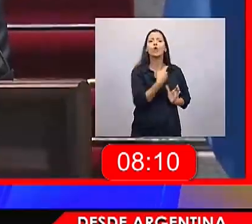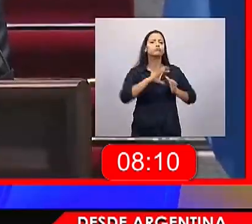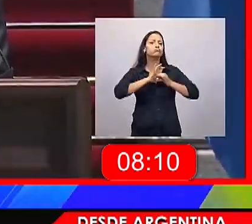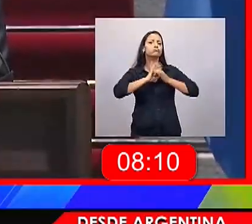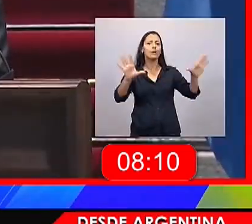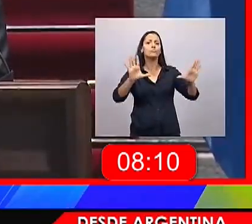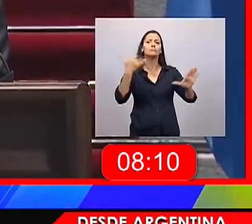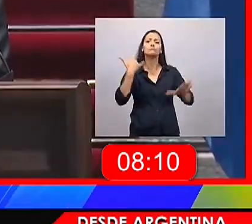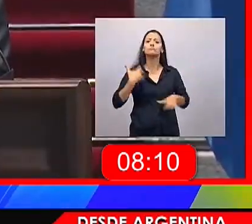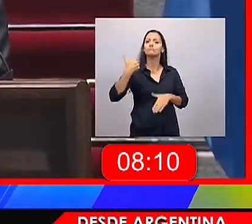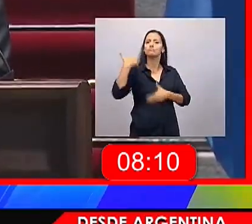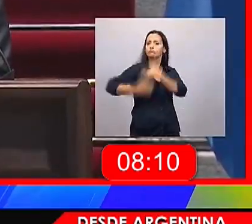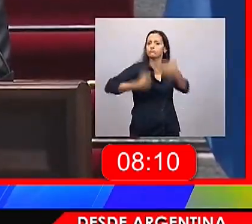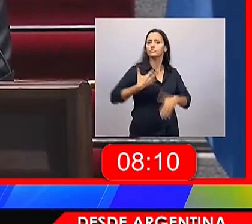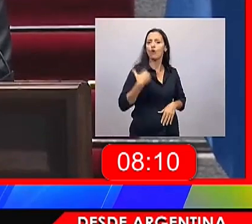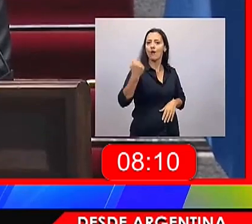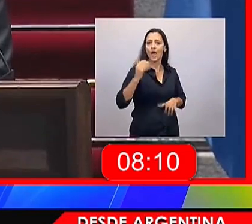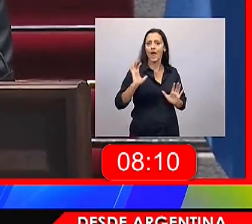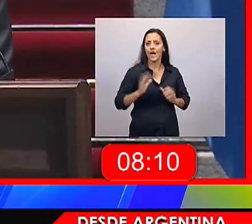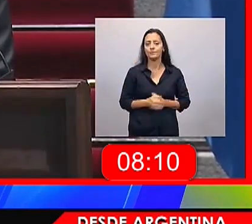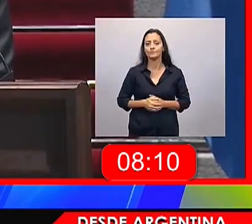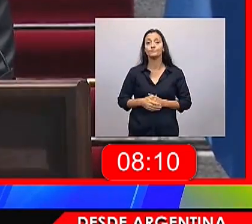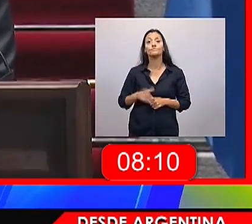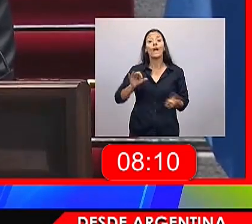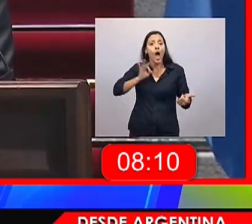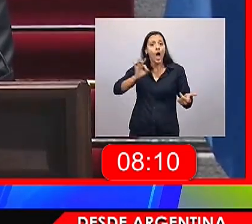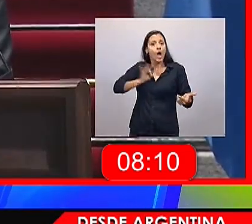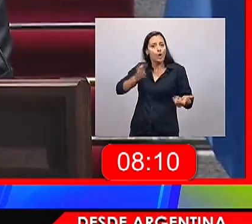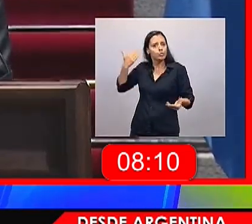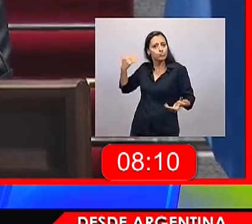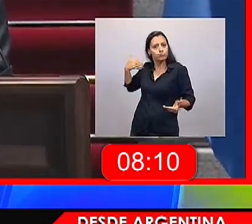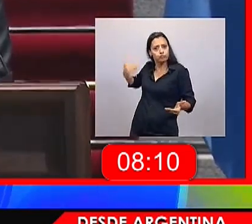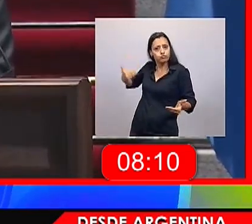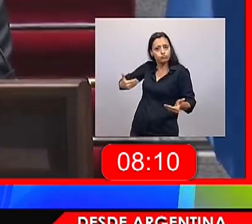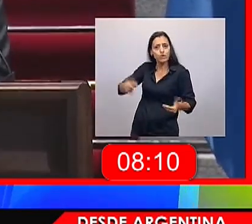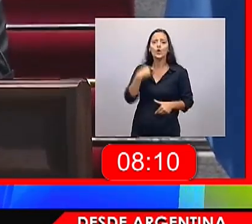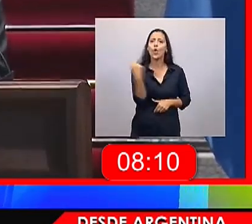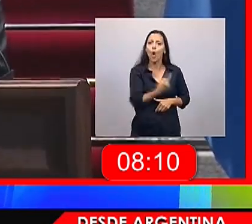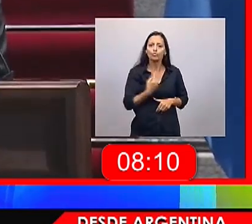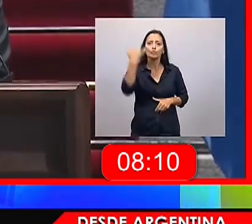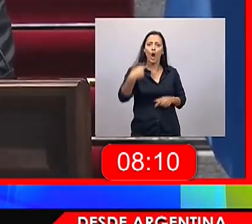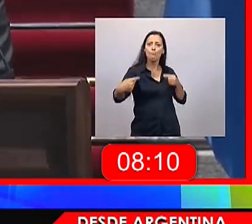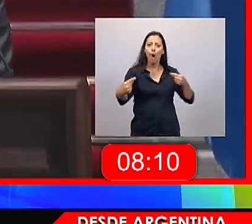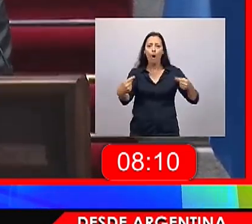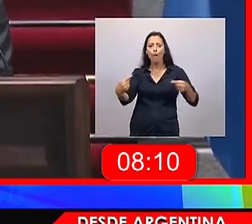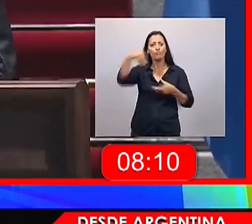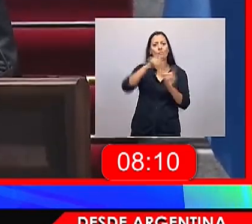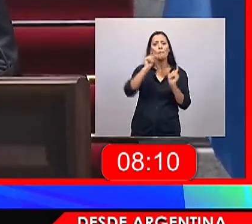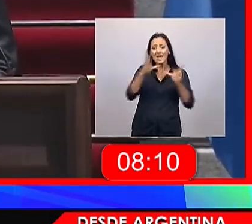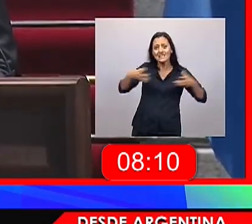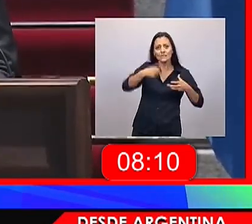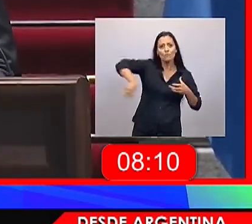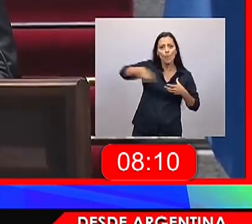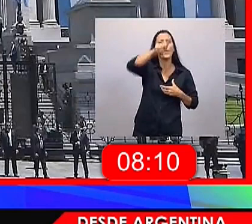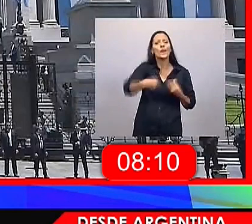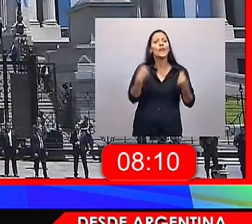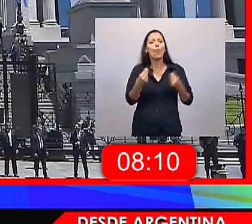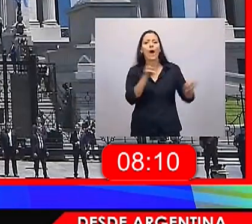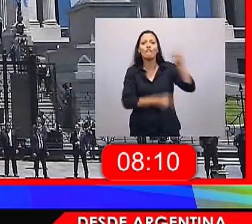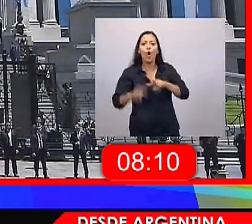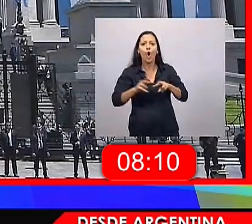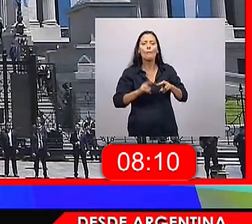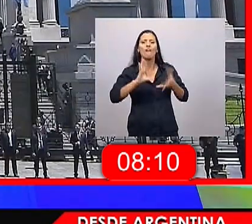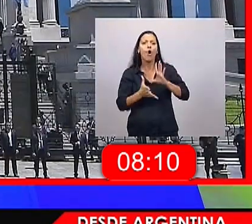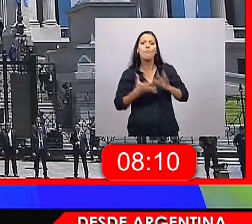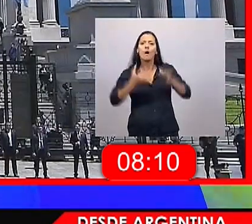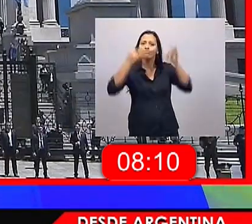gesto correcto, ¿no? Teniendo en cuenta las expectativas. Digo que el primero que empieza por ajustar es el propio Estado en sus estructuras.